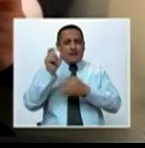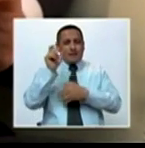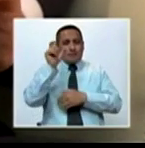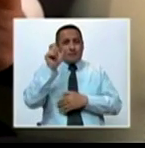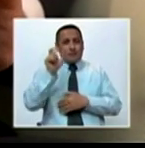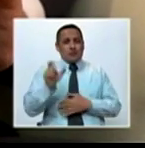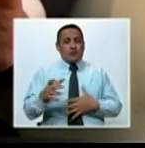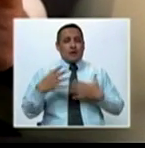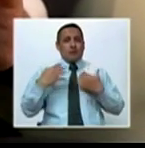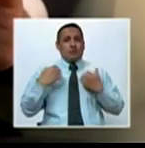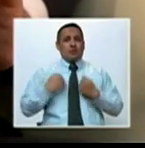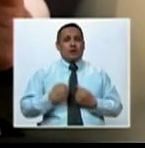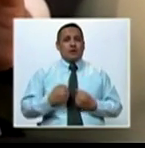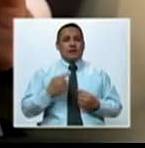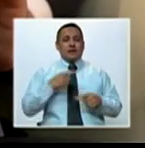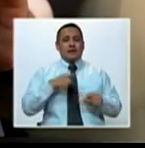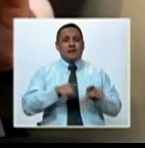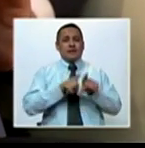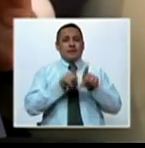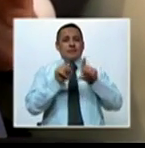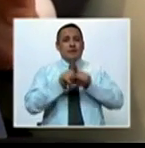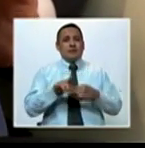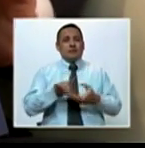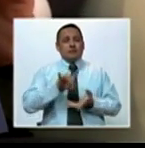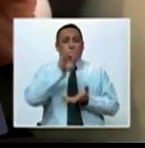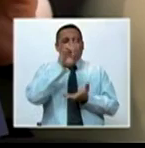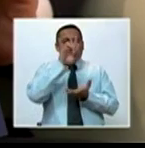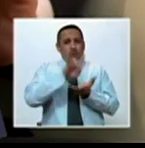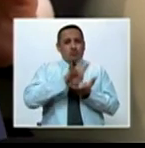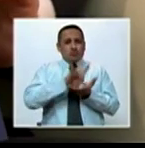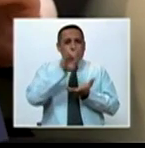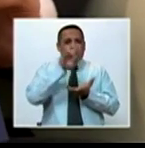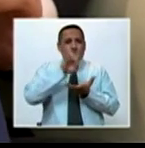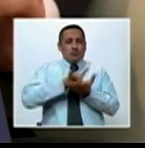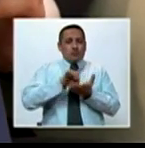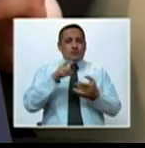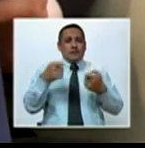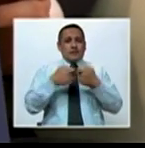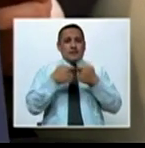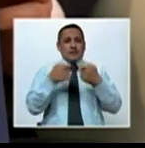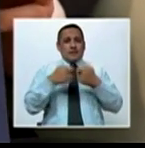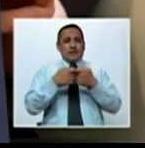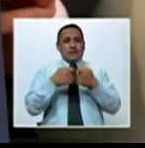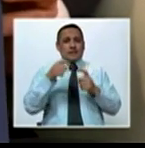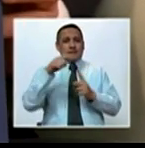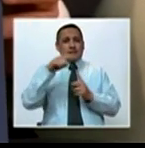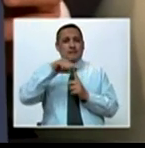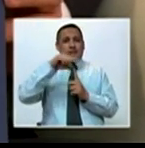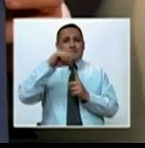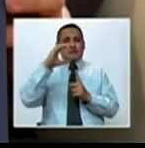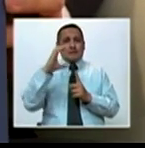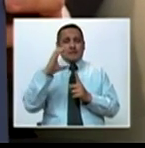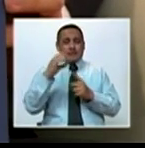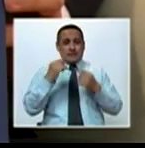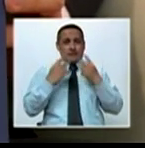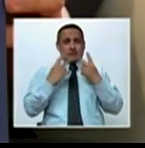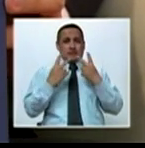ustedes esta publicación que también se puede bajar de la página web del